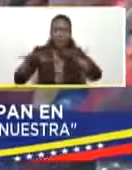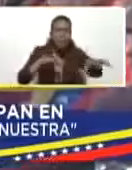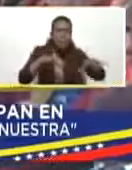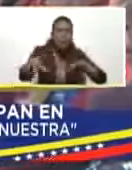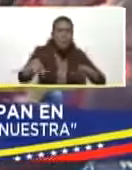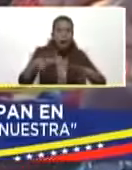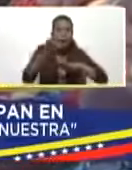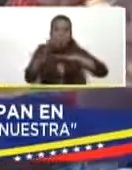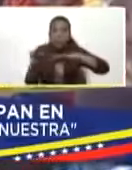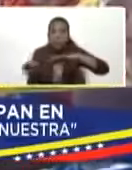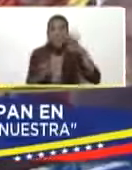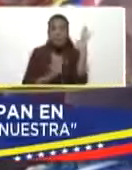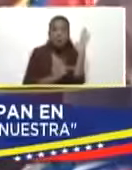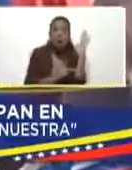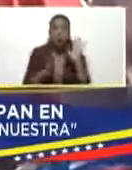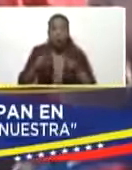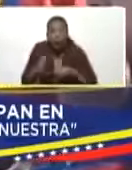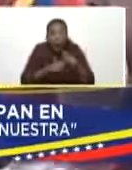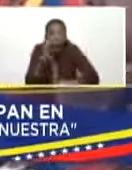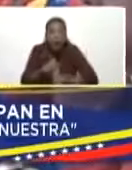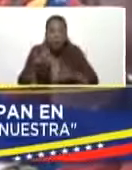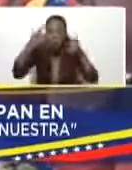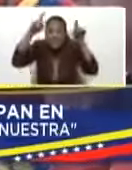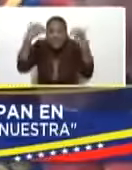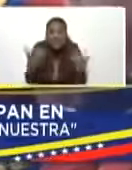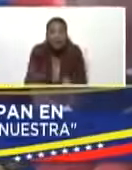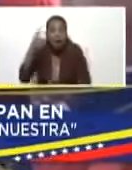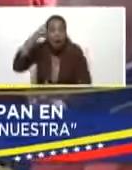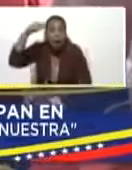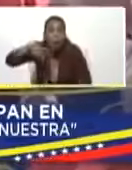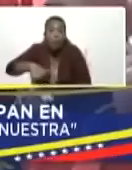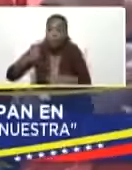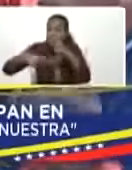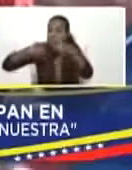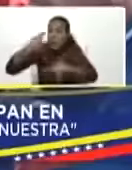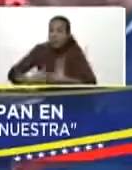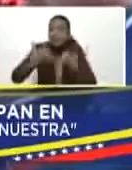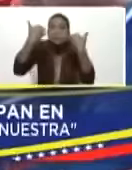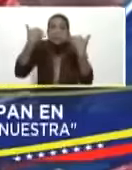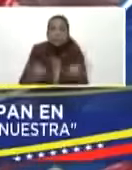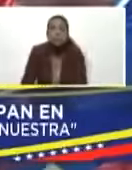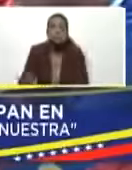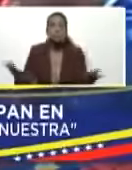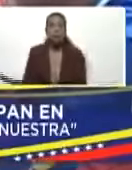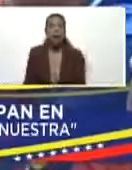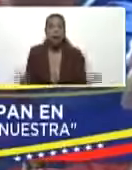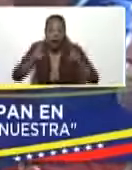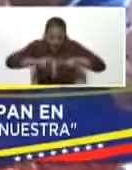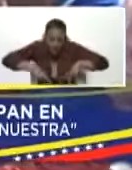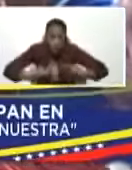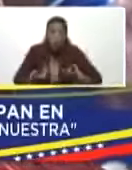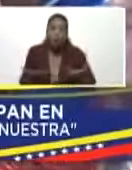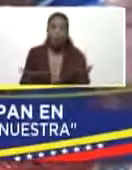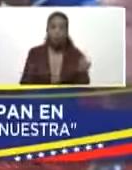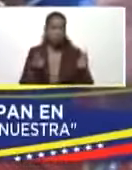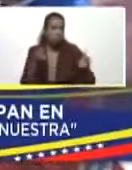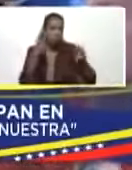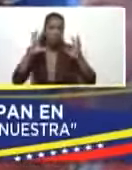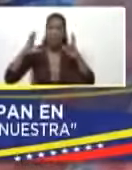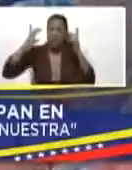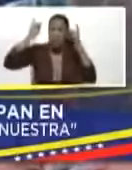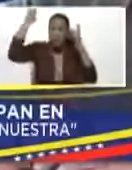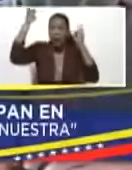y municipios del país, háganlo hoy mismo, háganlo mañana, a renovarse, a